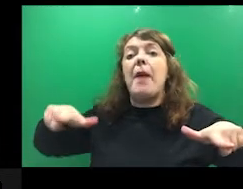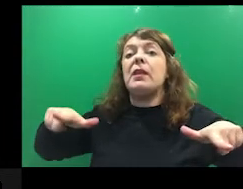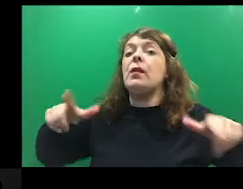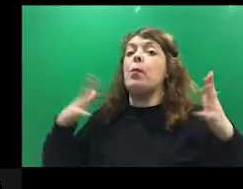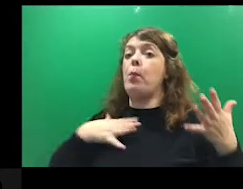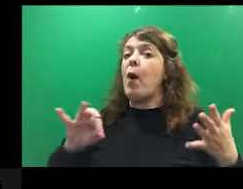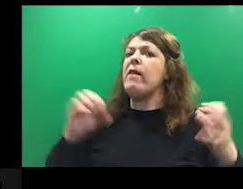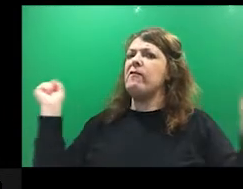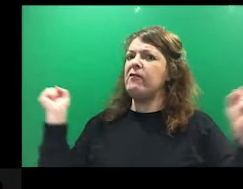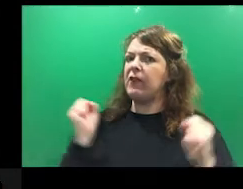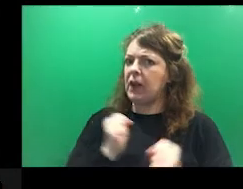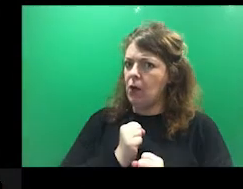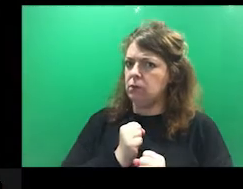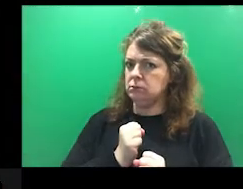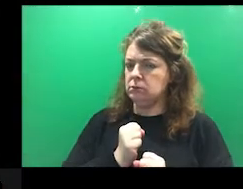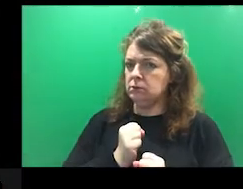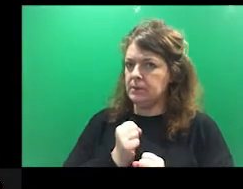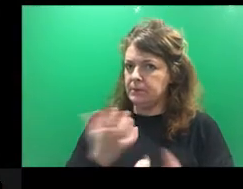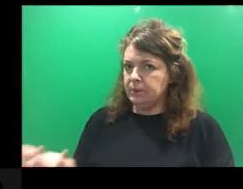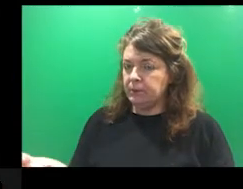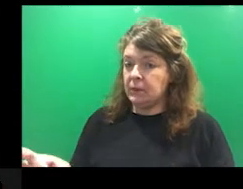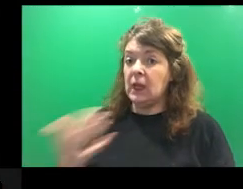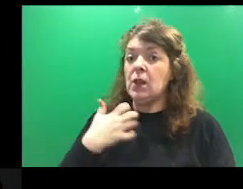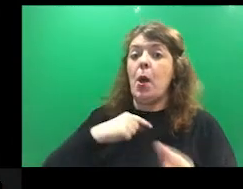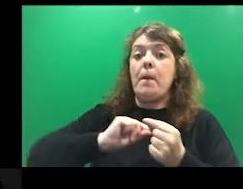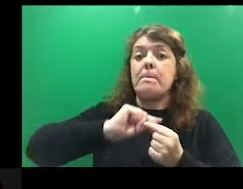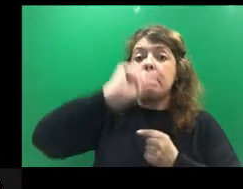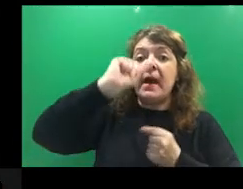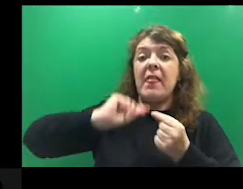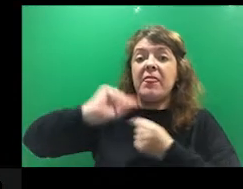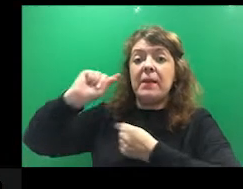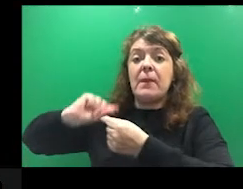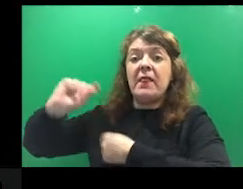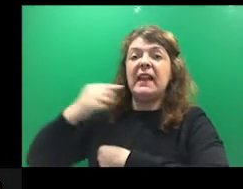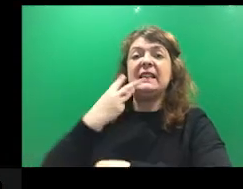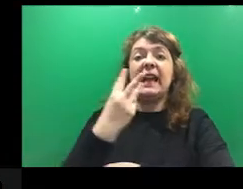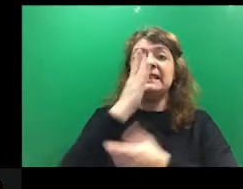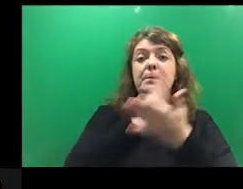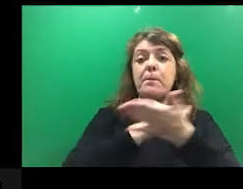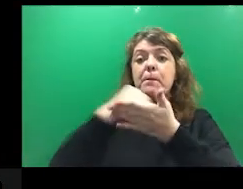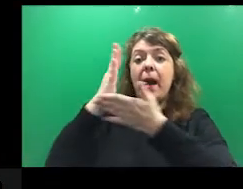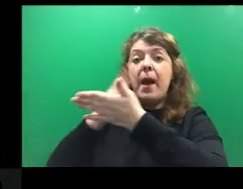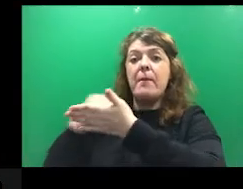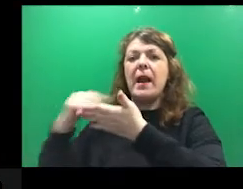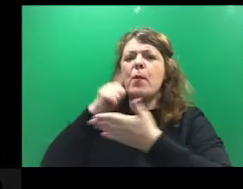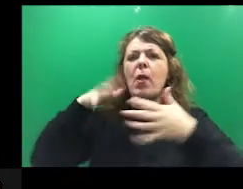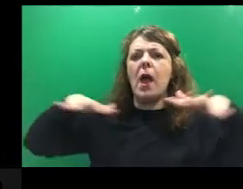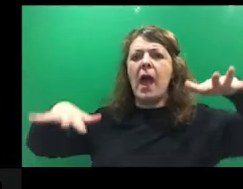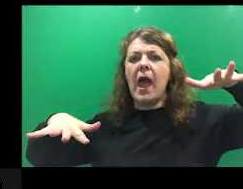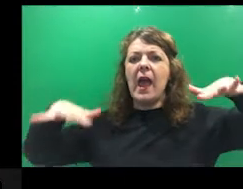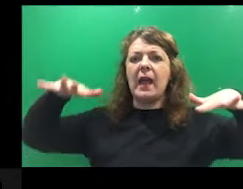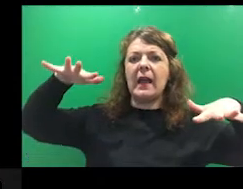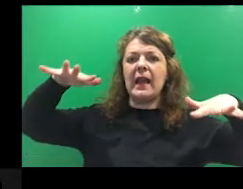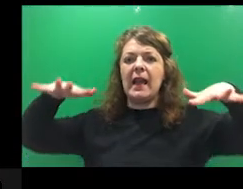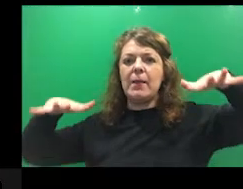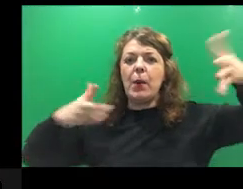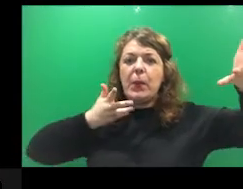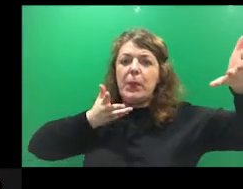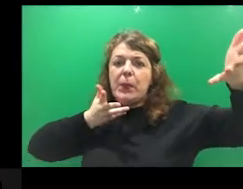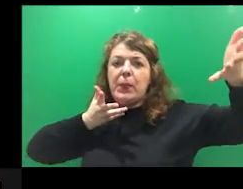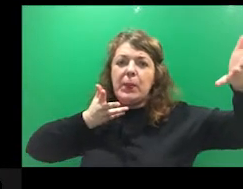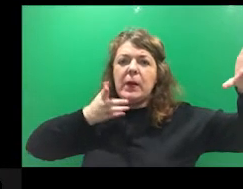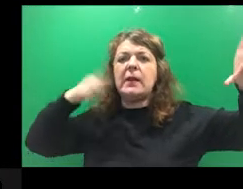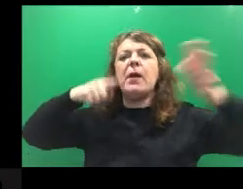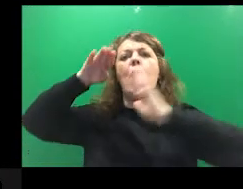los ideales, pero la habitación estará muy fría. Y al medir estos 3 parámetros podemos encontrar un